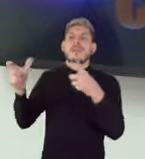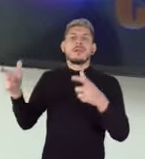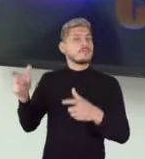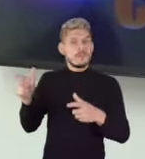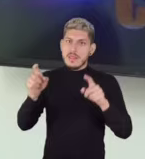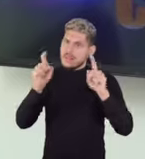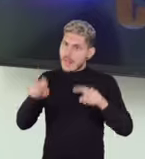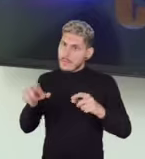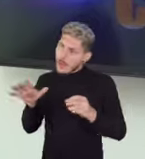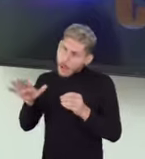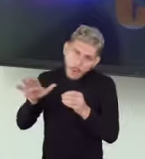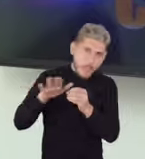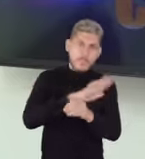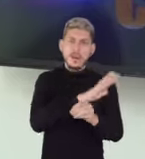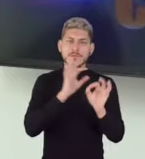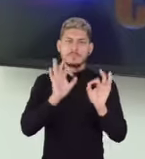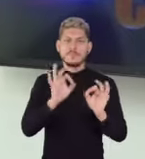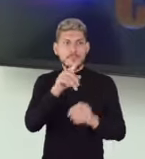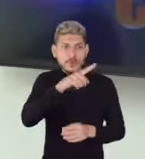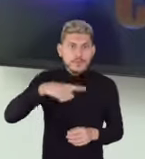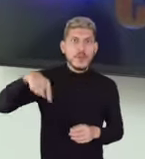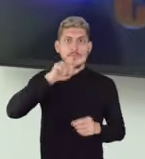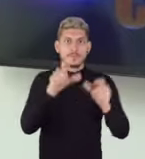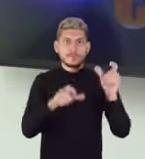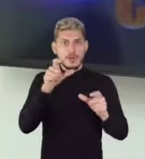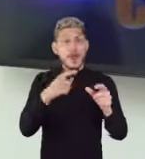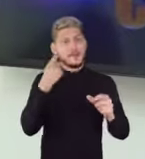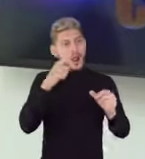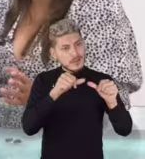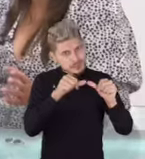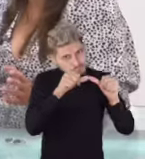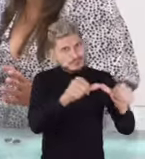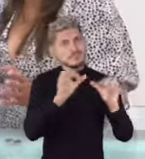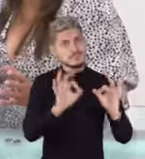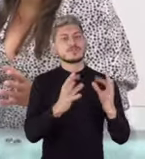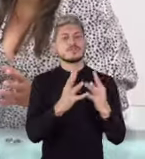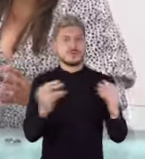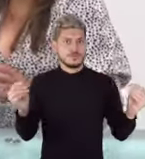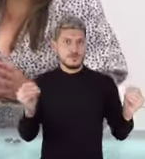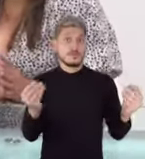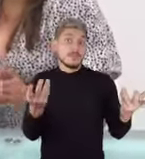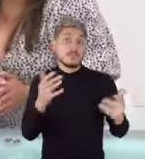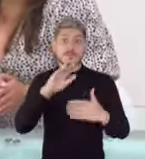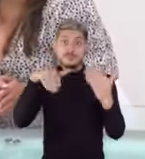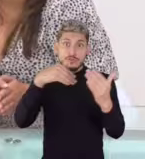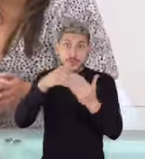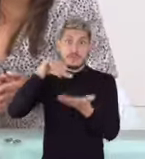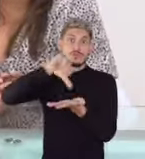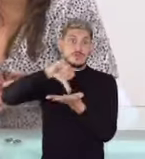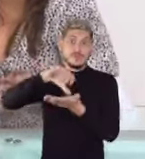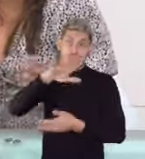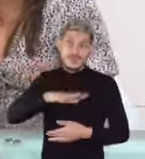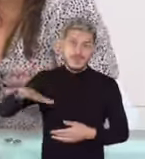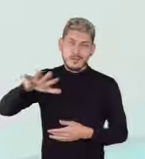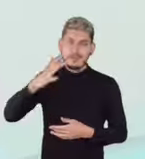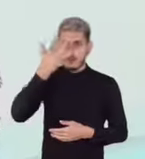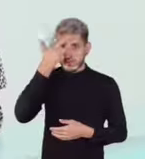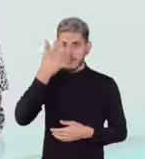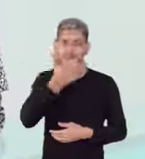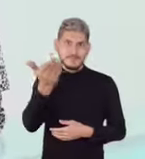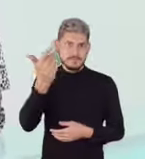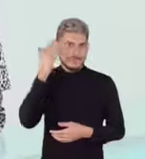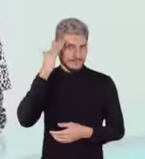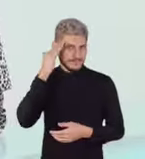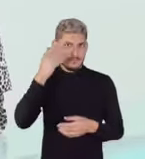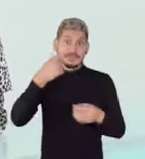integral que beneficie a todas las personas y que perdure. Y a toda la ciudad, ¿no? A toda la ciudad, porque Quito, no nos olvidemos, es